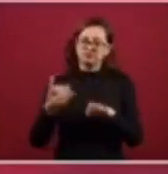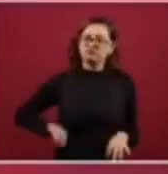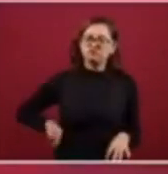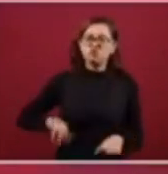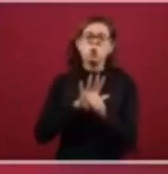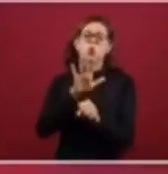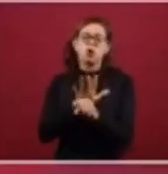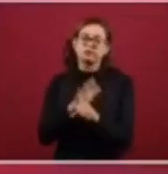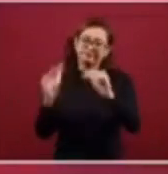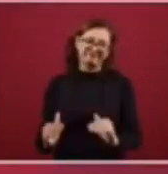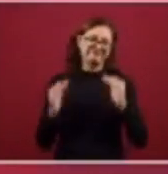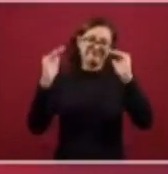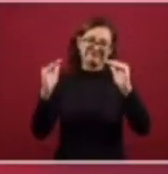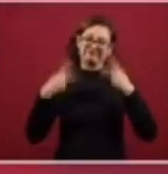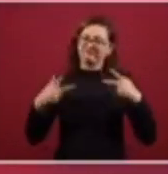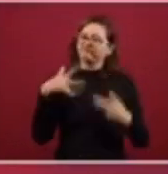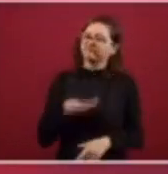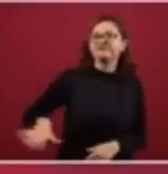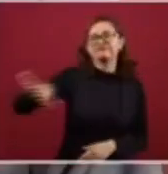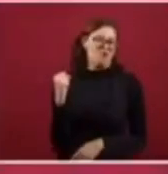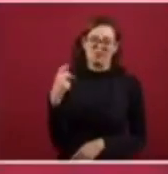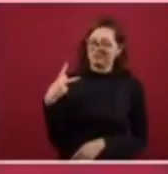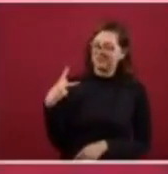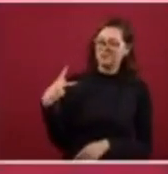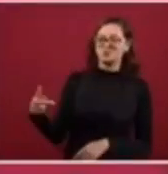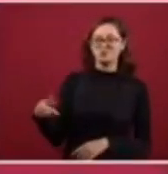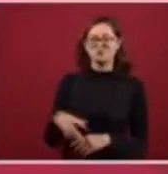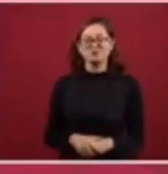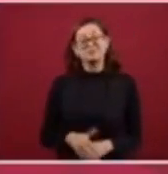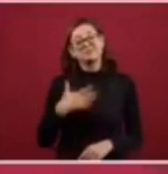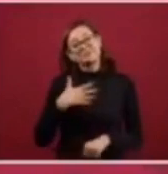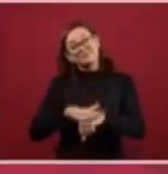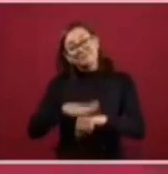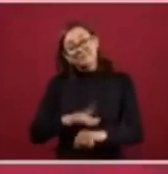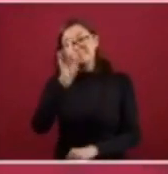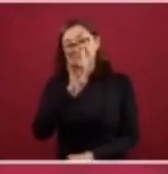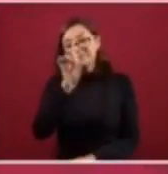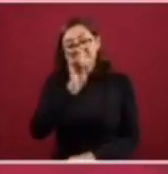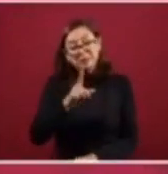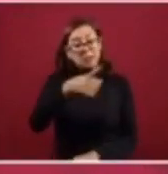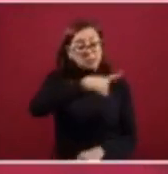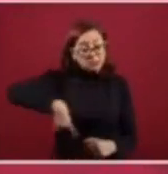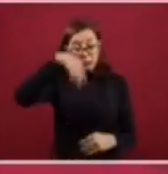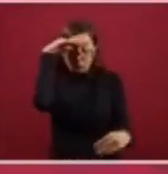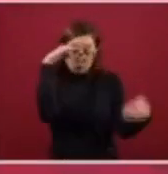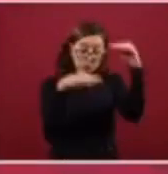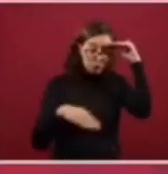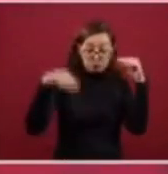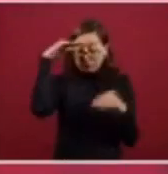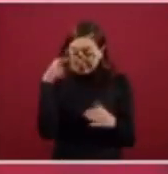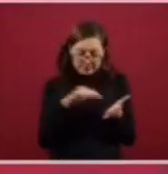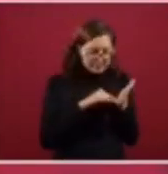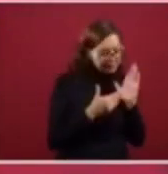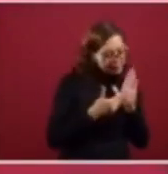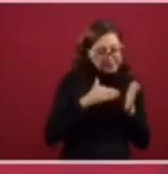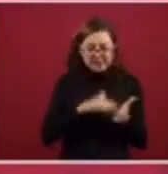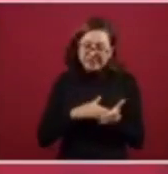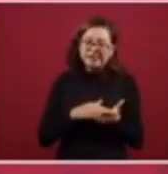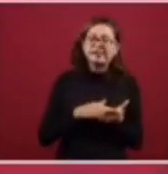interés superior, el interés general, el interés de la nación. Mi recomendación es: pierden el tiempo los que